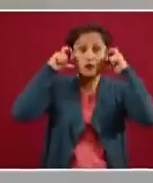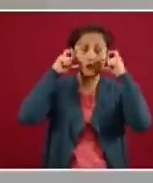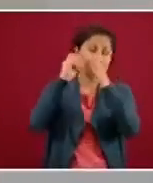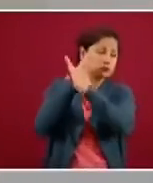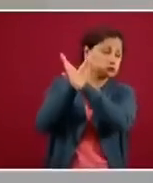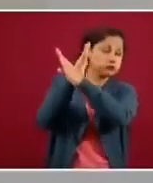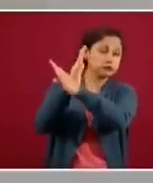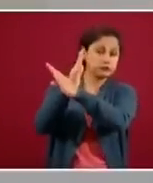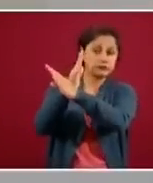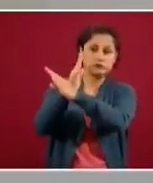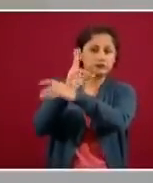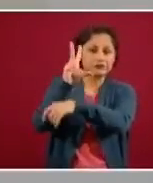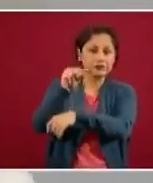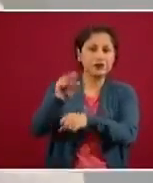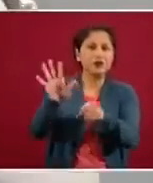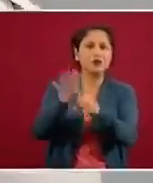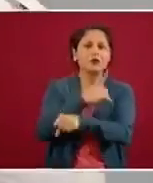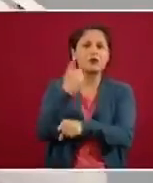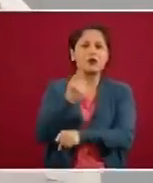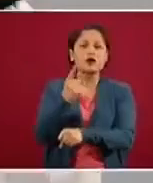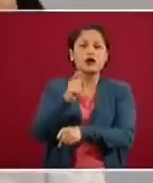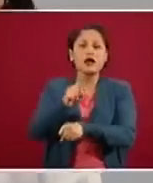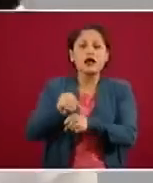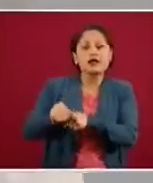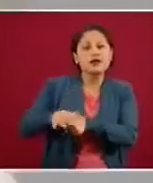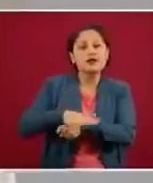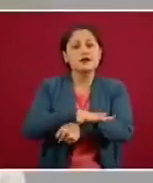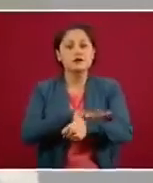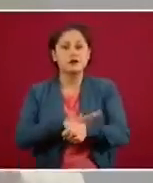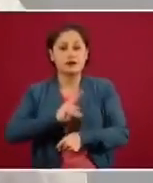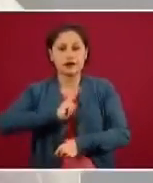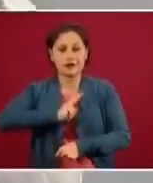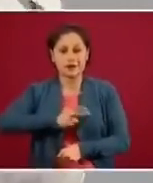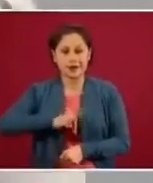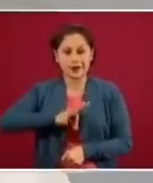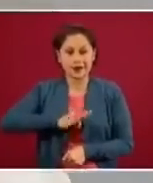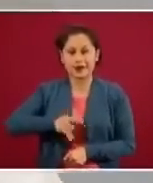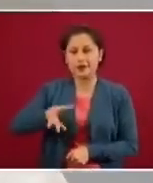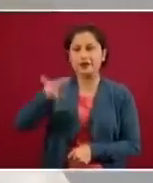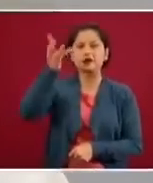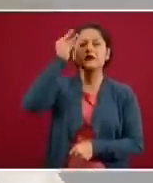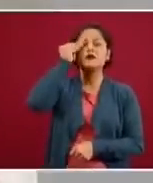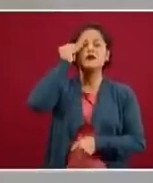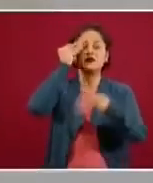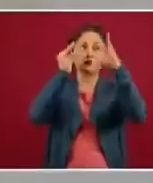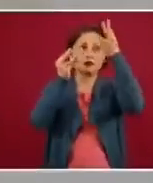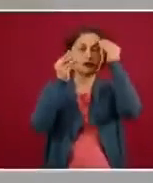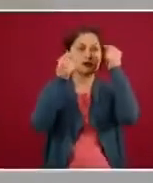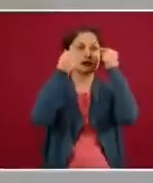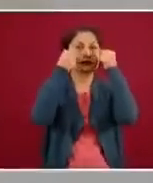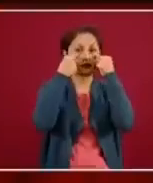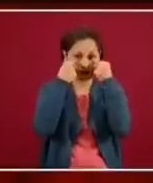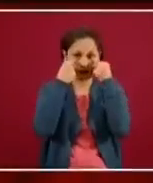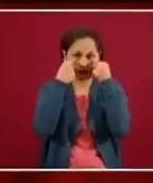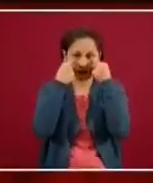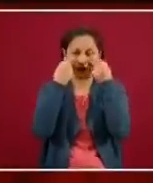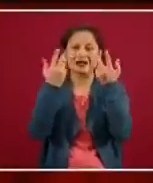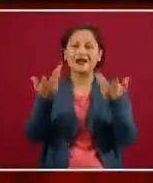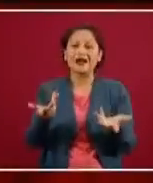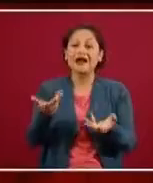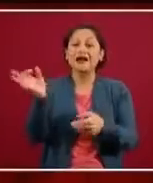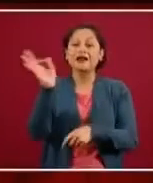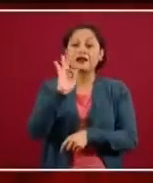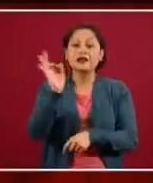virus también entra por los ojos. Entonces, a menos que la persona tuviera, además del cubrebocas, tuviera gogles, entonces no hay una reducción